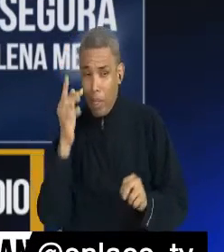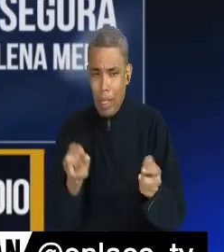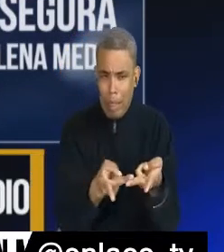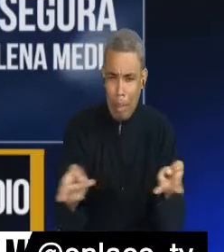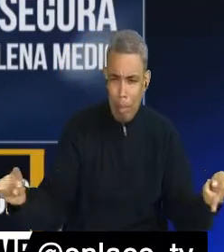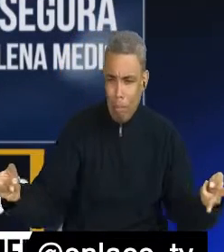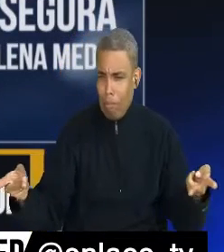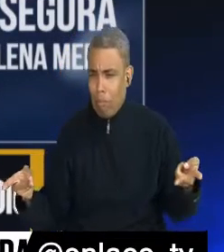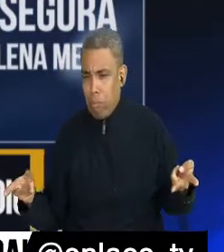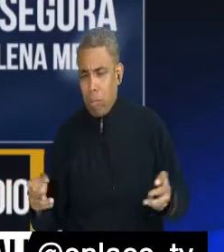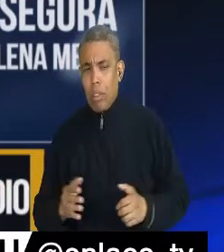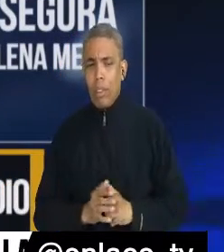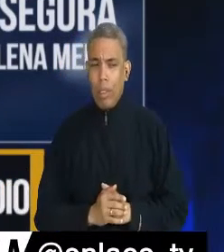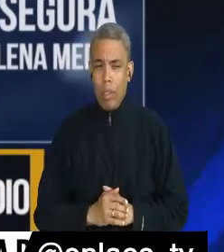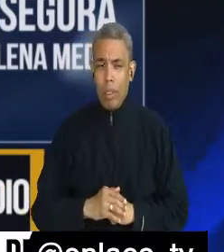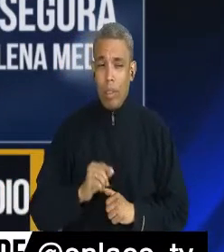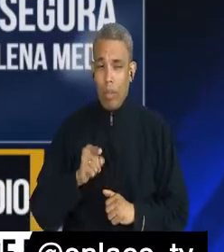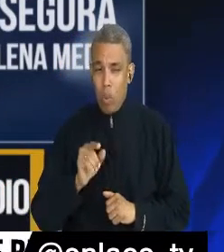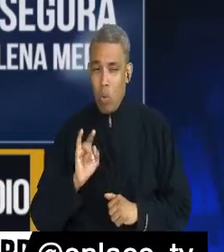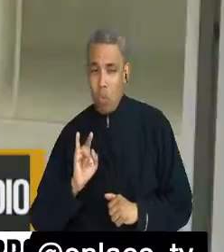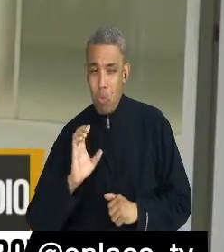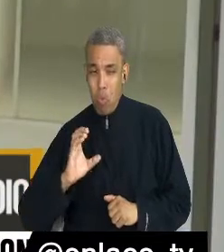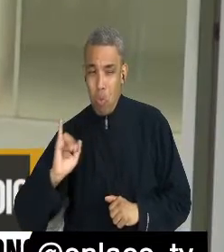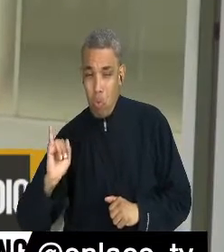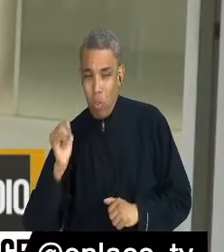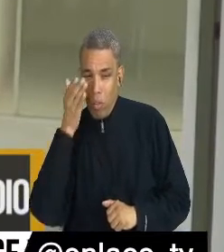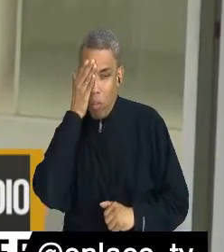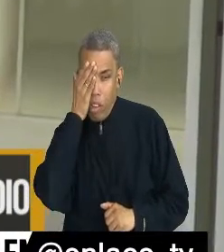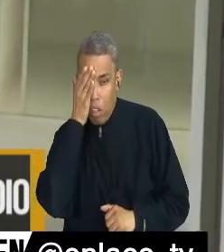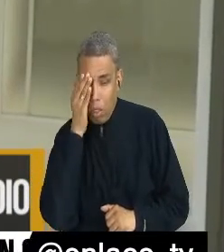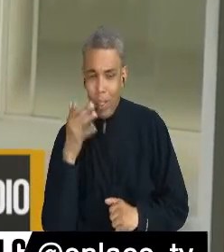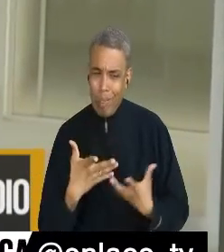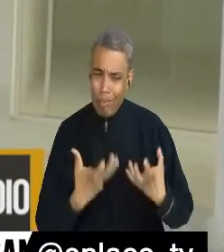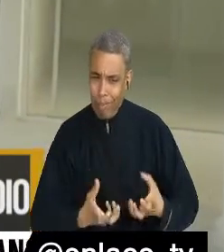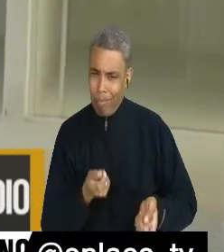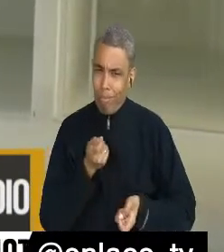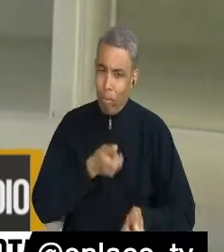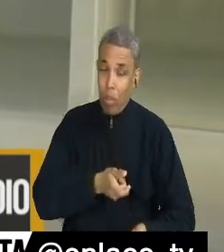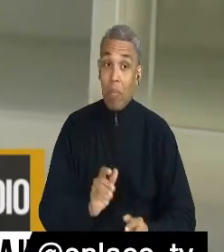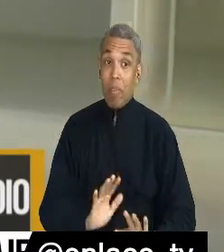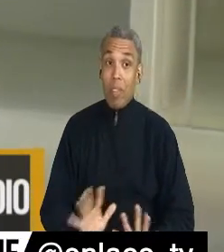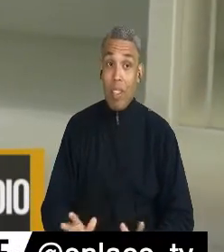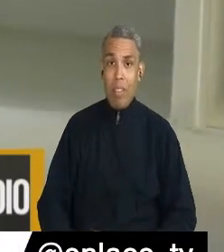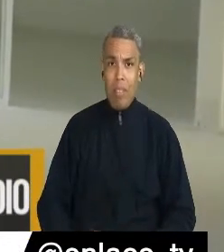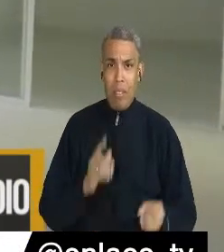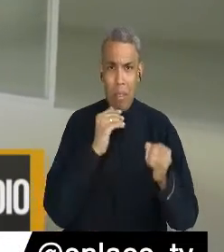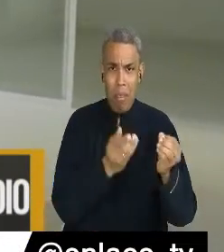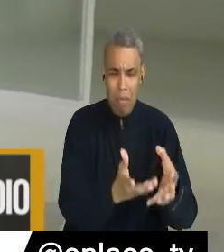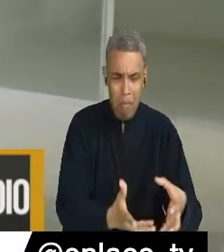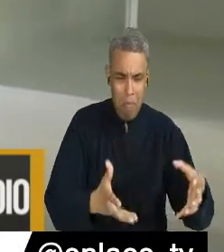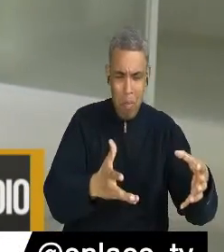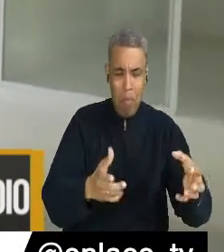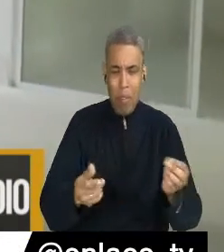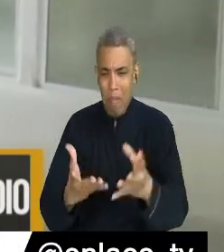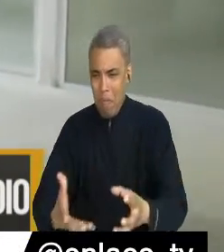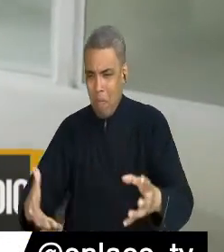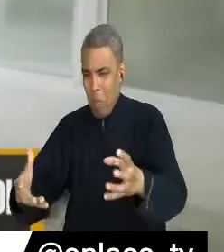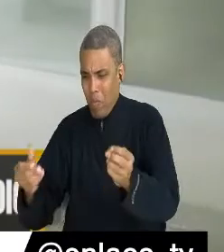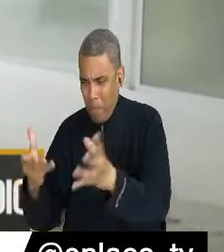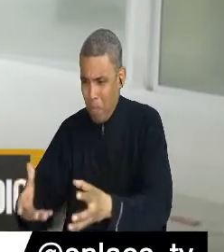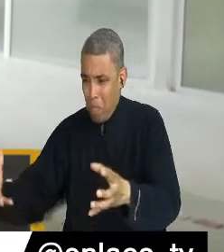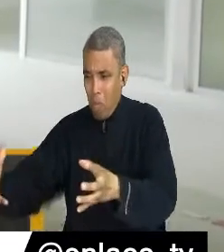encontraban abandonadas obras de los curas regionales se trata de 12 camas que serán habilitadas a partir del primero de mayo con toda la tecnología que